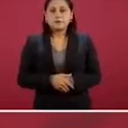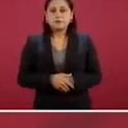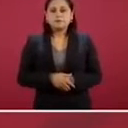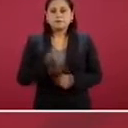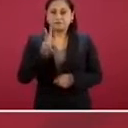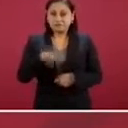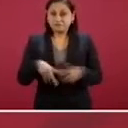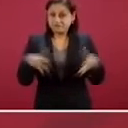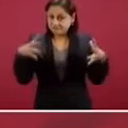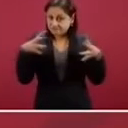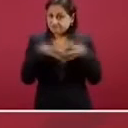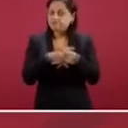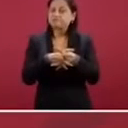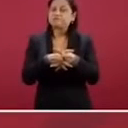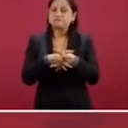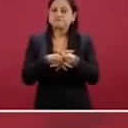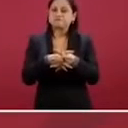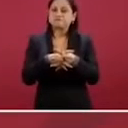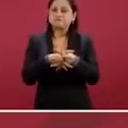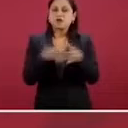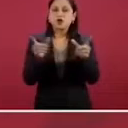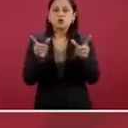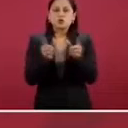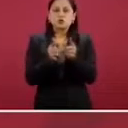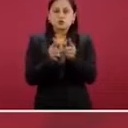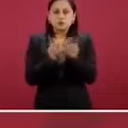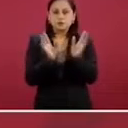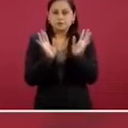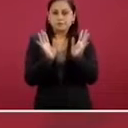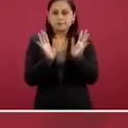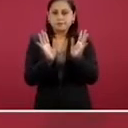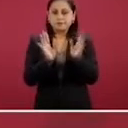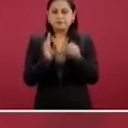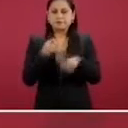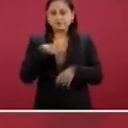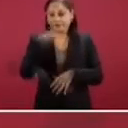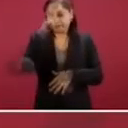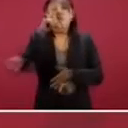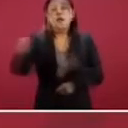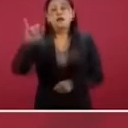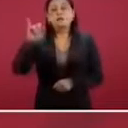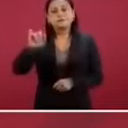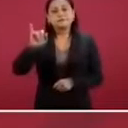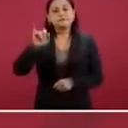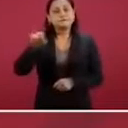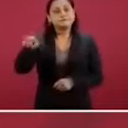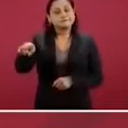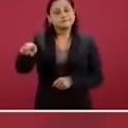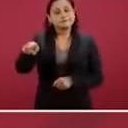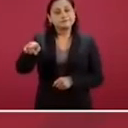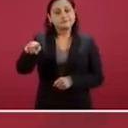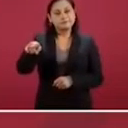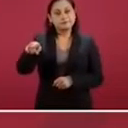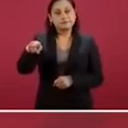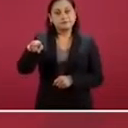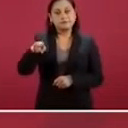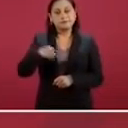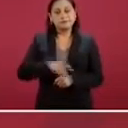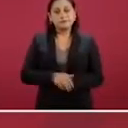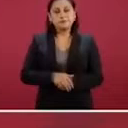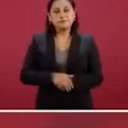guerra breve, yo creo que es la guerra más breve. Sí, ahora